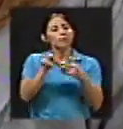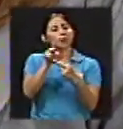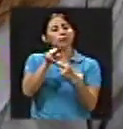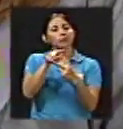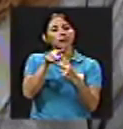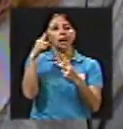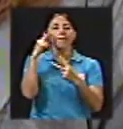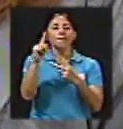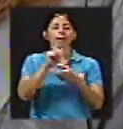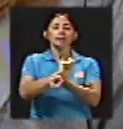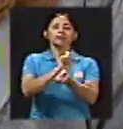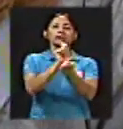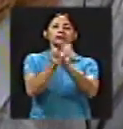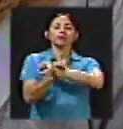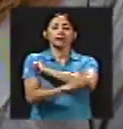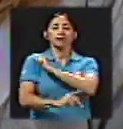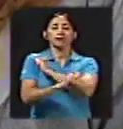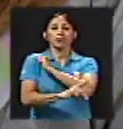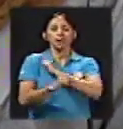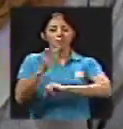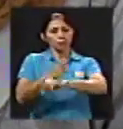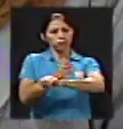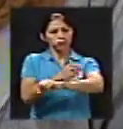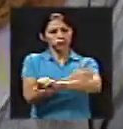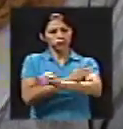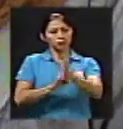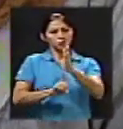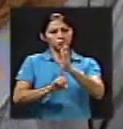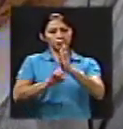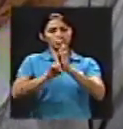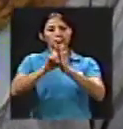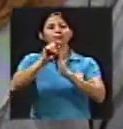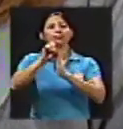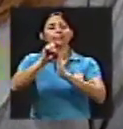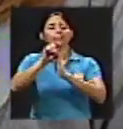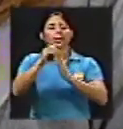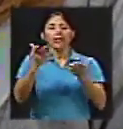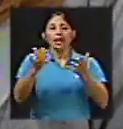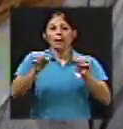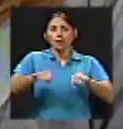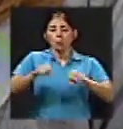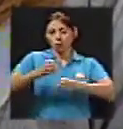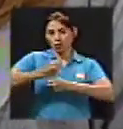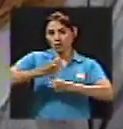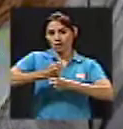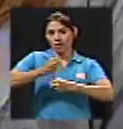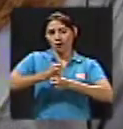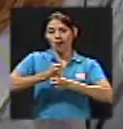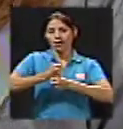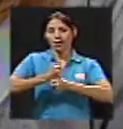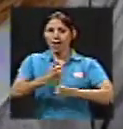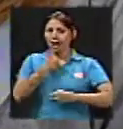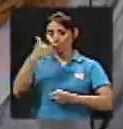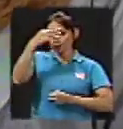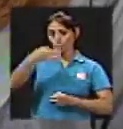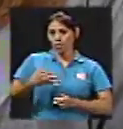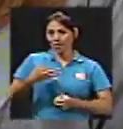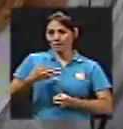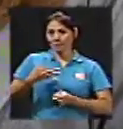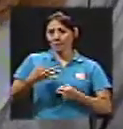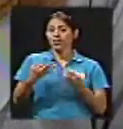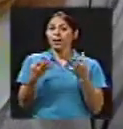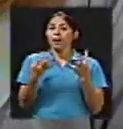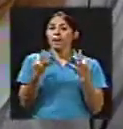generar crecimiento, para generar desarrollo. Y en ese sentido, el haber podido trabajar en lo que uno cree,